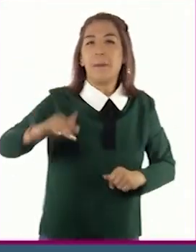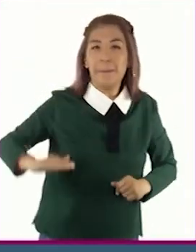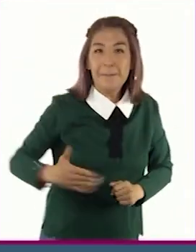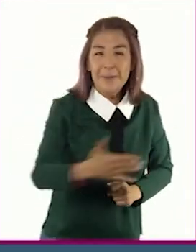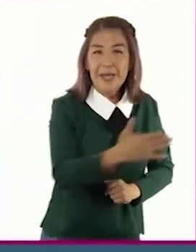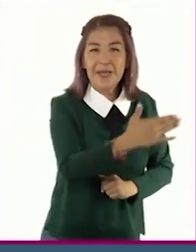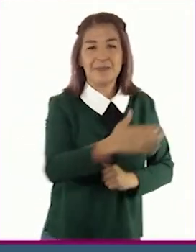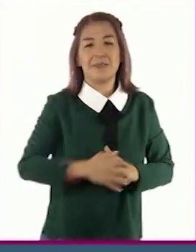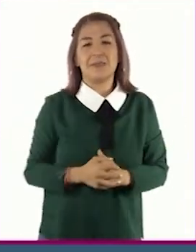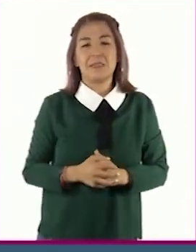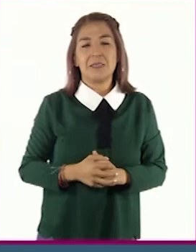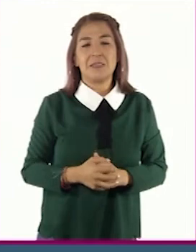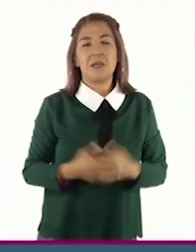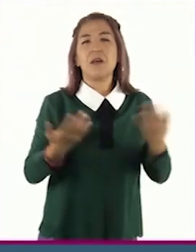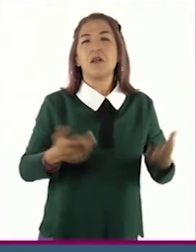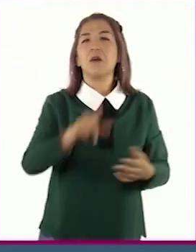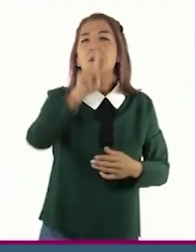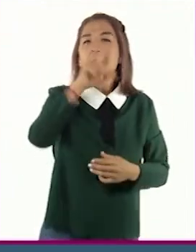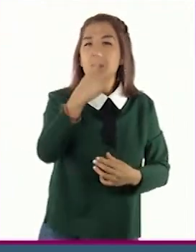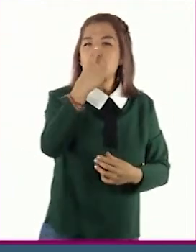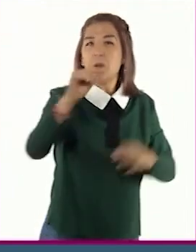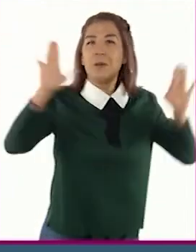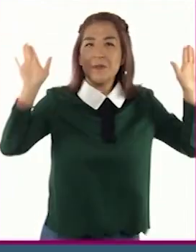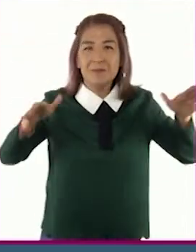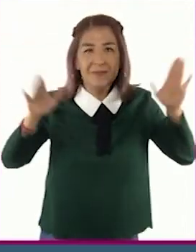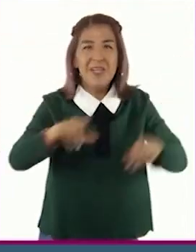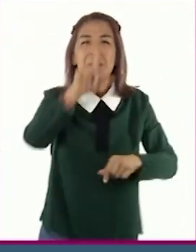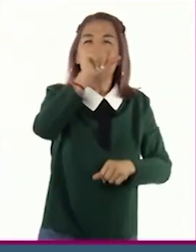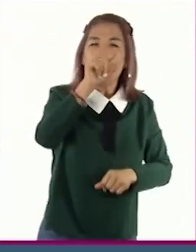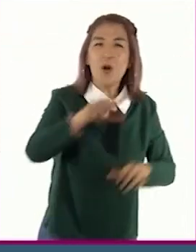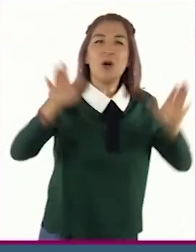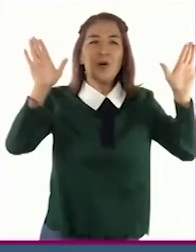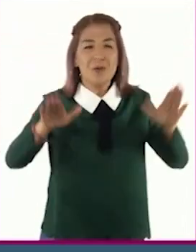los, bueno, de las aves, entre otras, ¿no? Que al final,